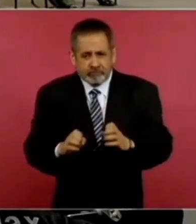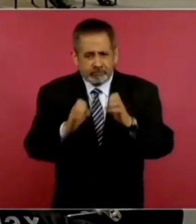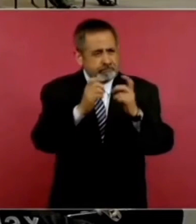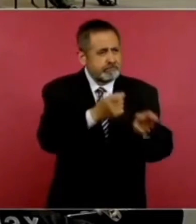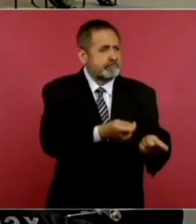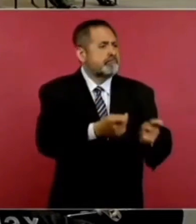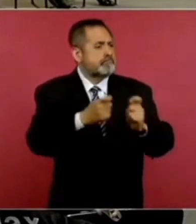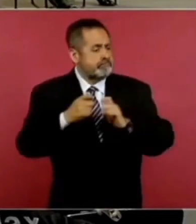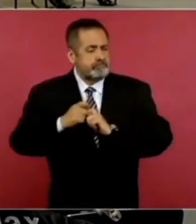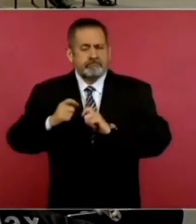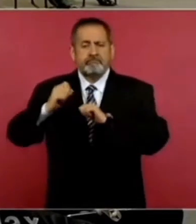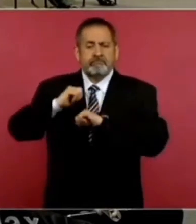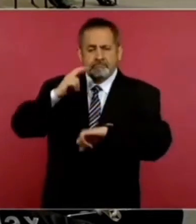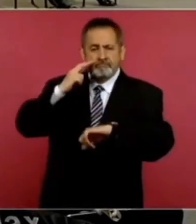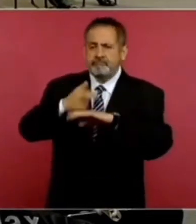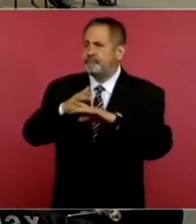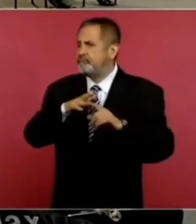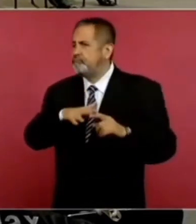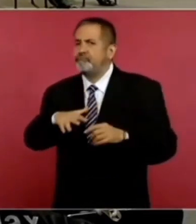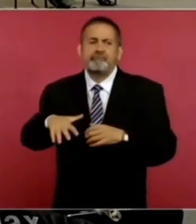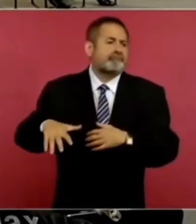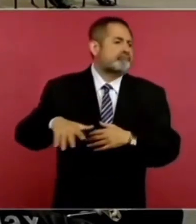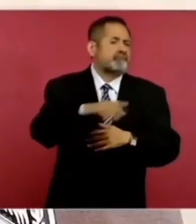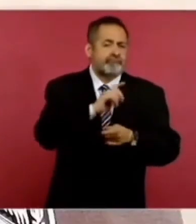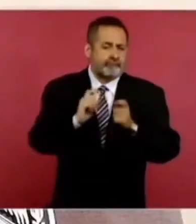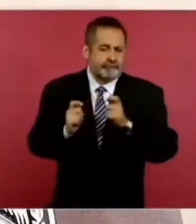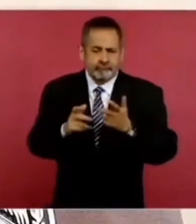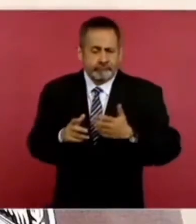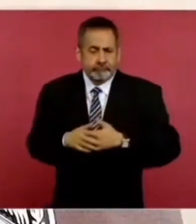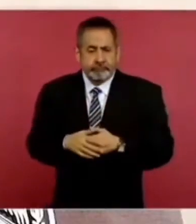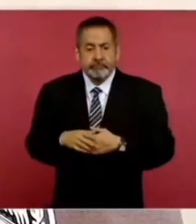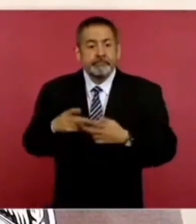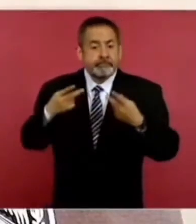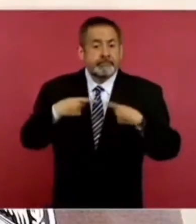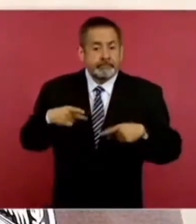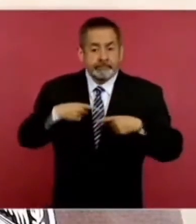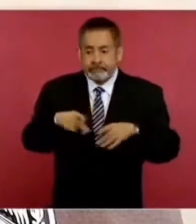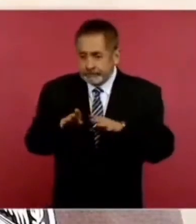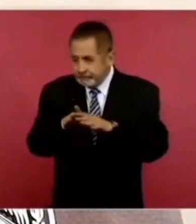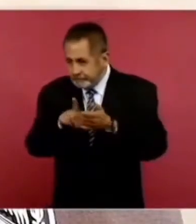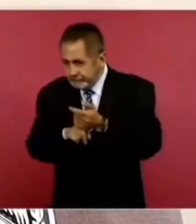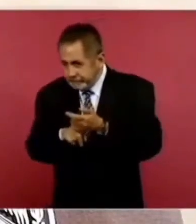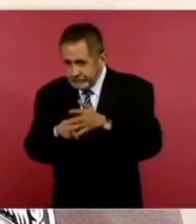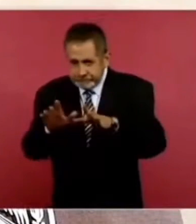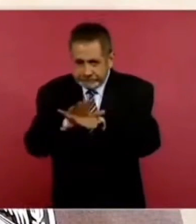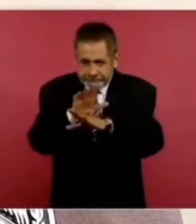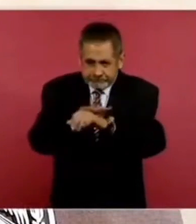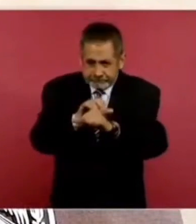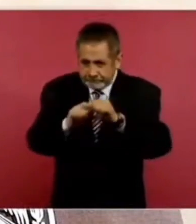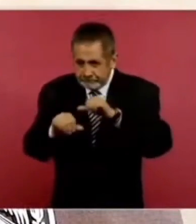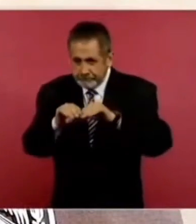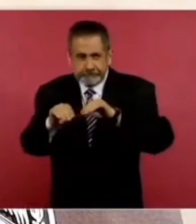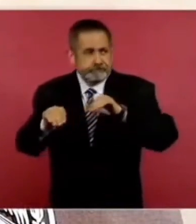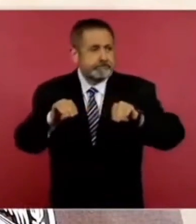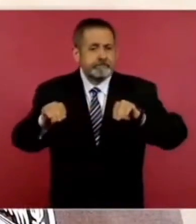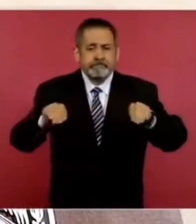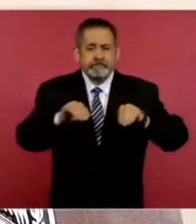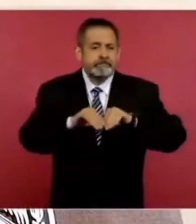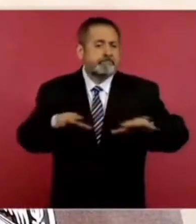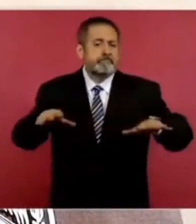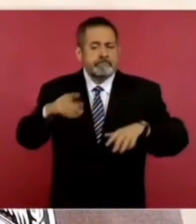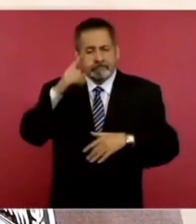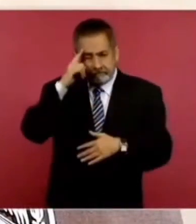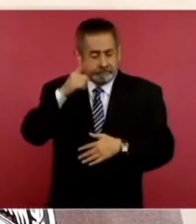Bienestar y también la eventual migración del personal, es decir, la sustitución patronal para que los trabajadores que